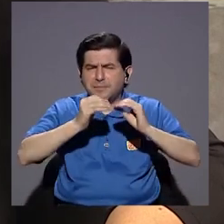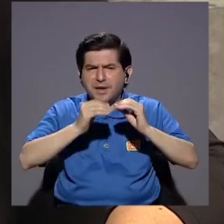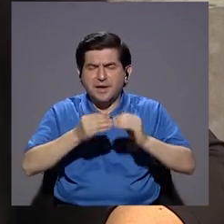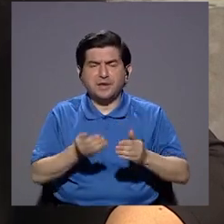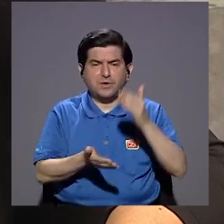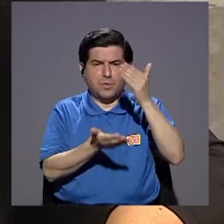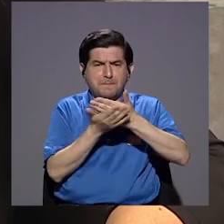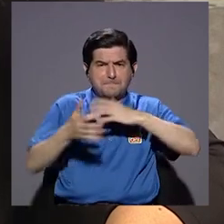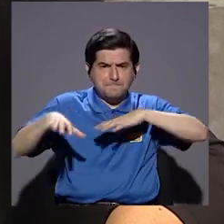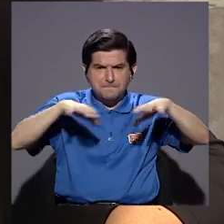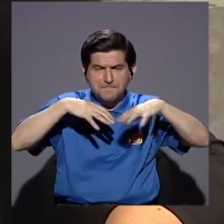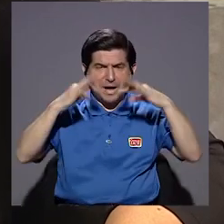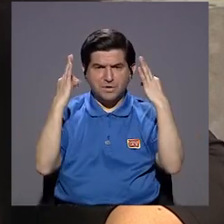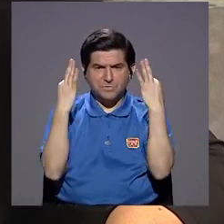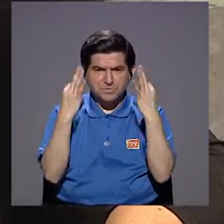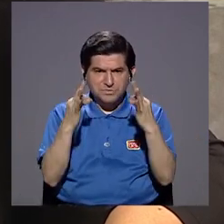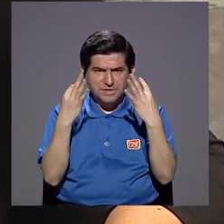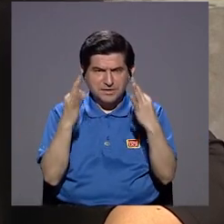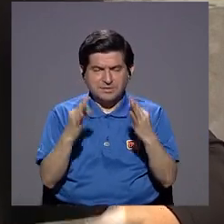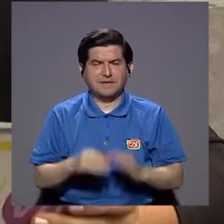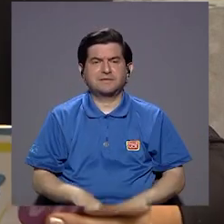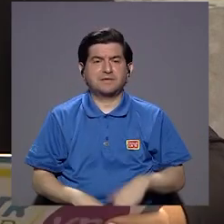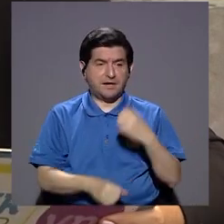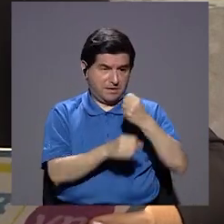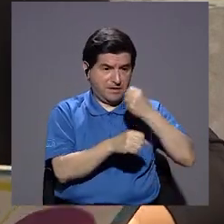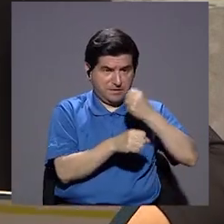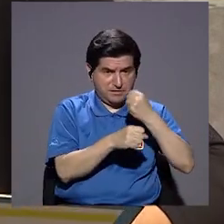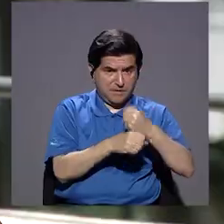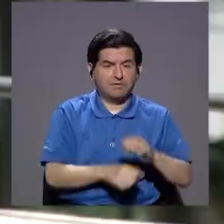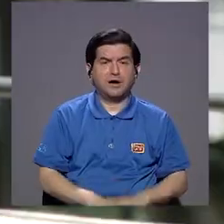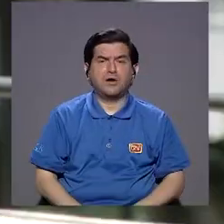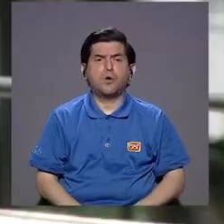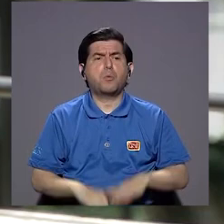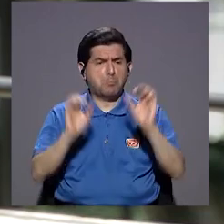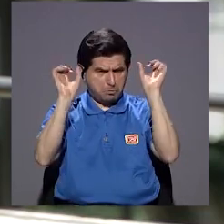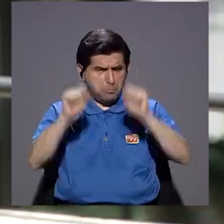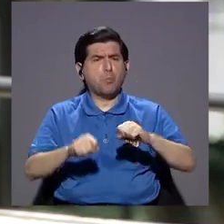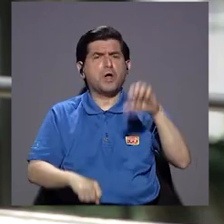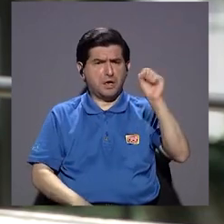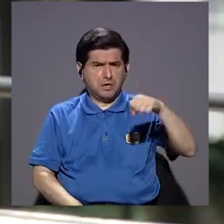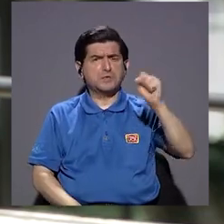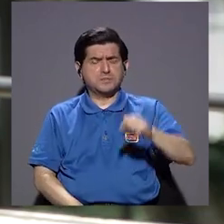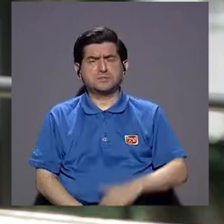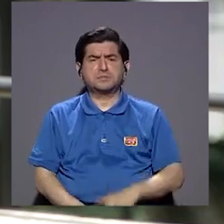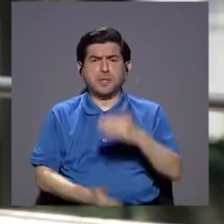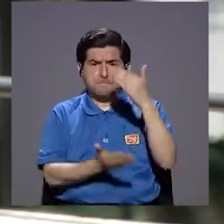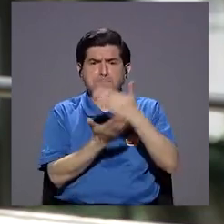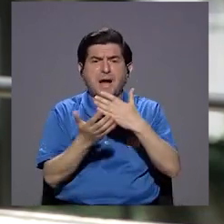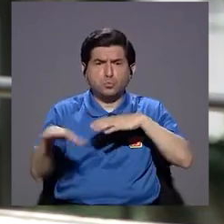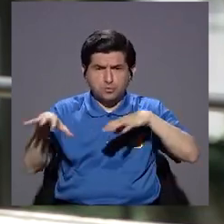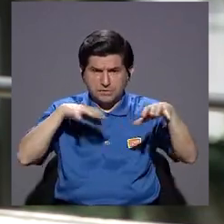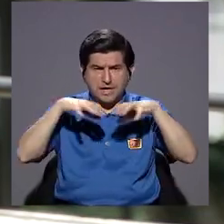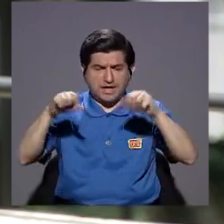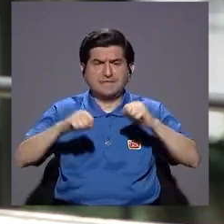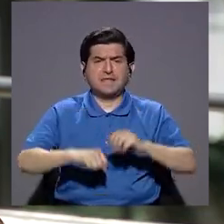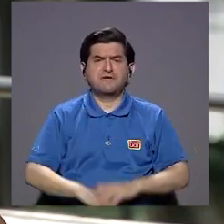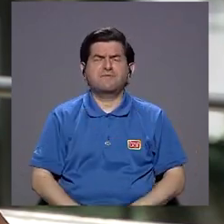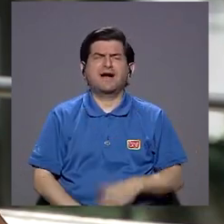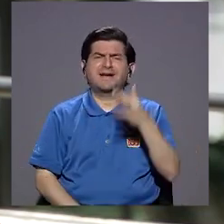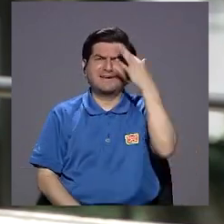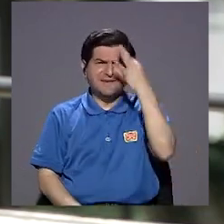pequeñas, como en una pausa activa, como en el trabajo? Sí, claro. ¿O tiene que ser...? No, puede ser algo así, pausas activas